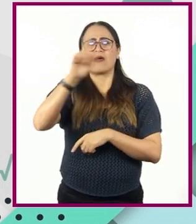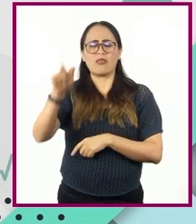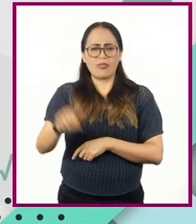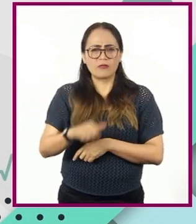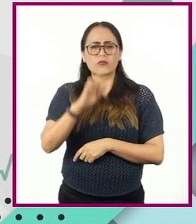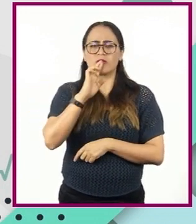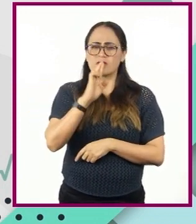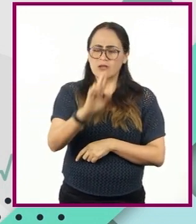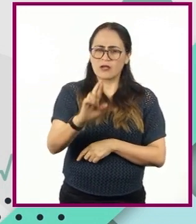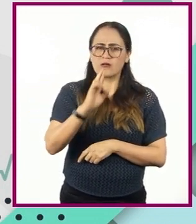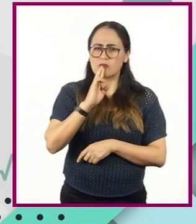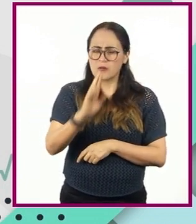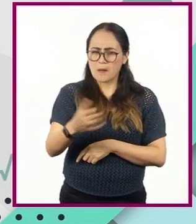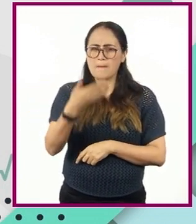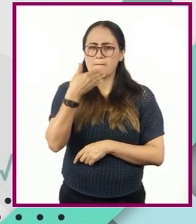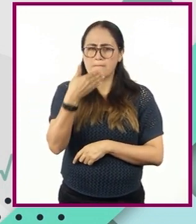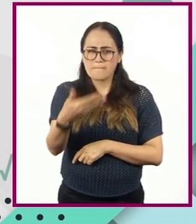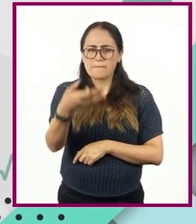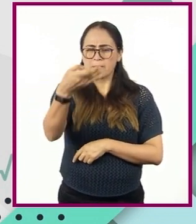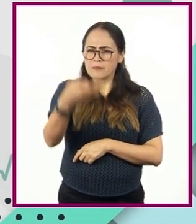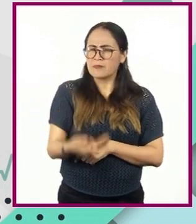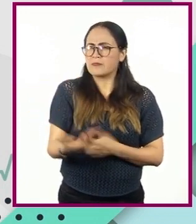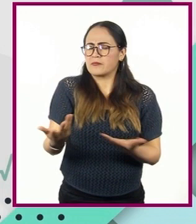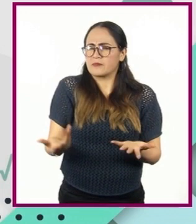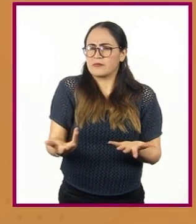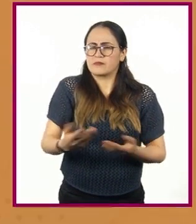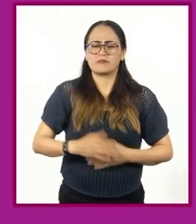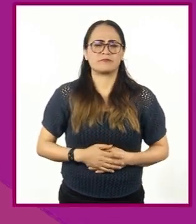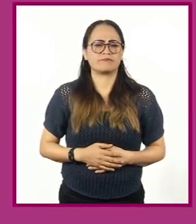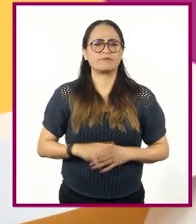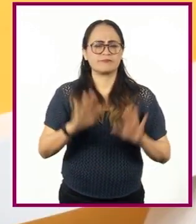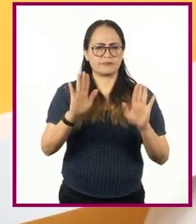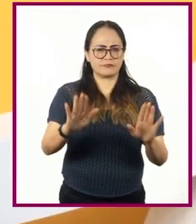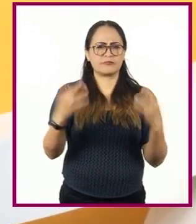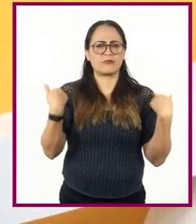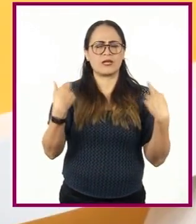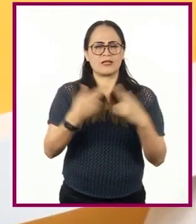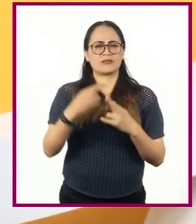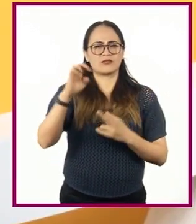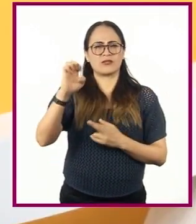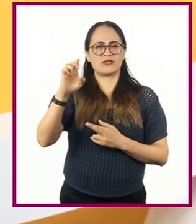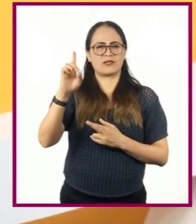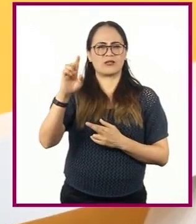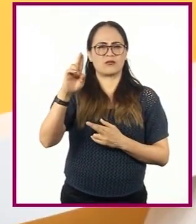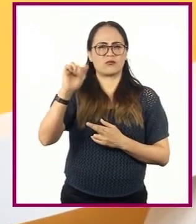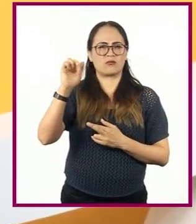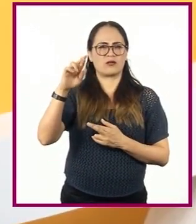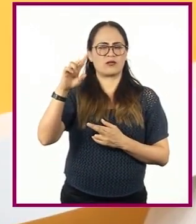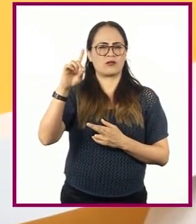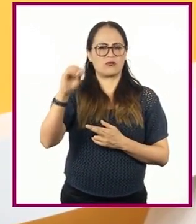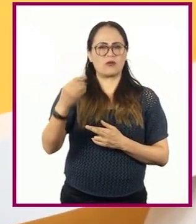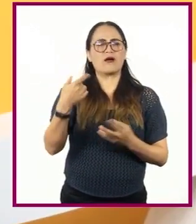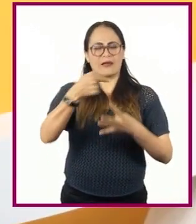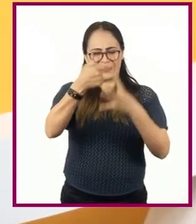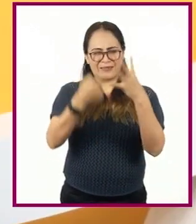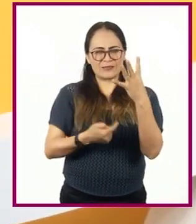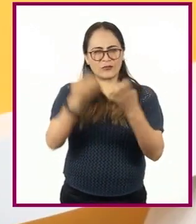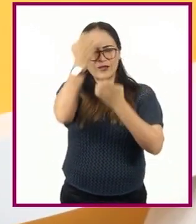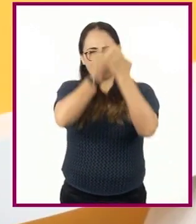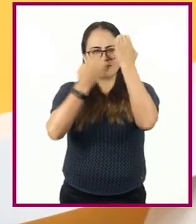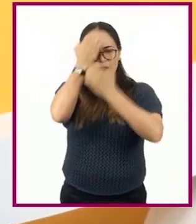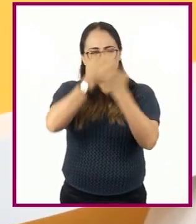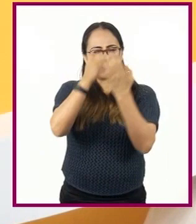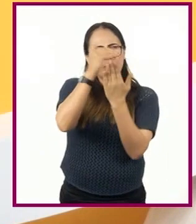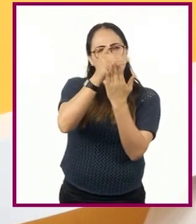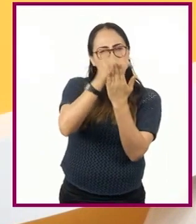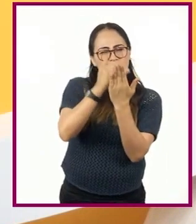demás resultados de las oraciones numéricas? Maestro Eduardo, me gusta mucho esta manera de analizar las oraciones